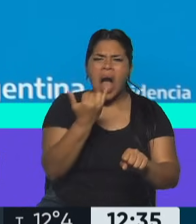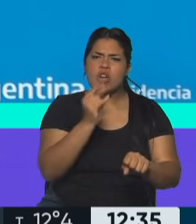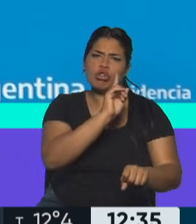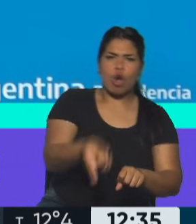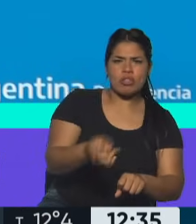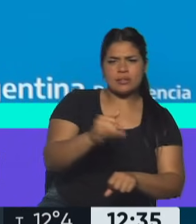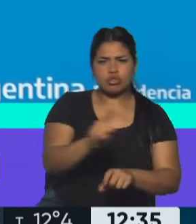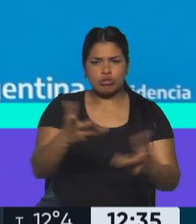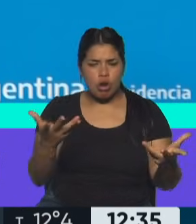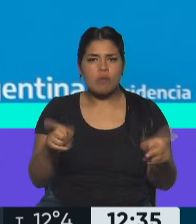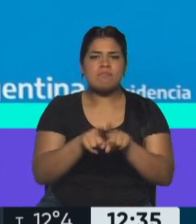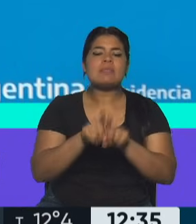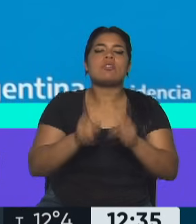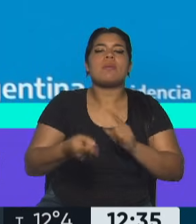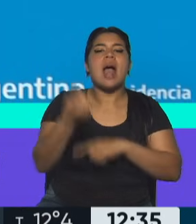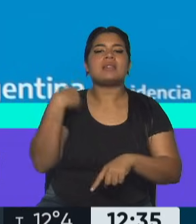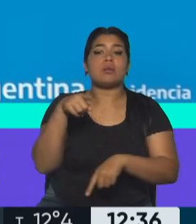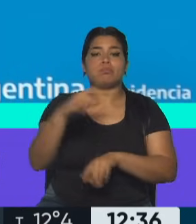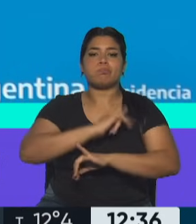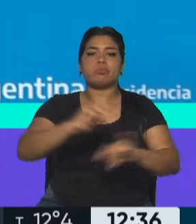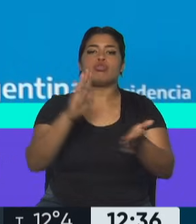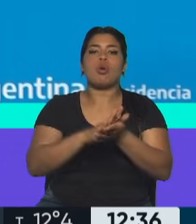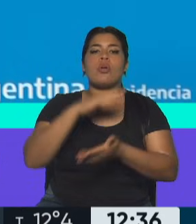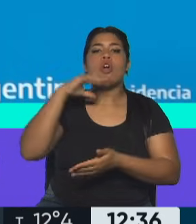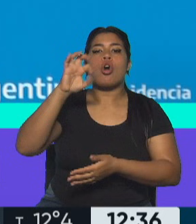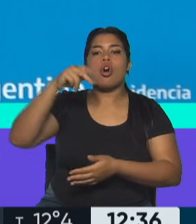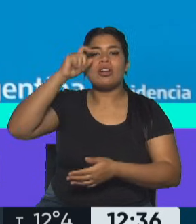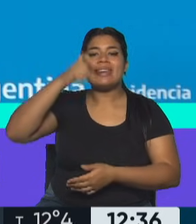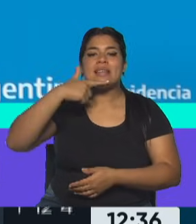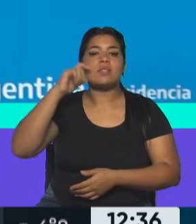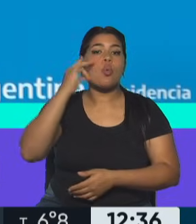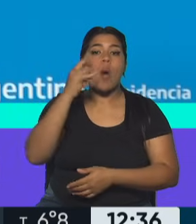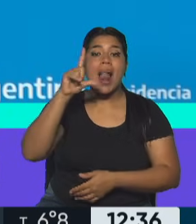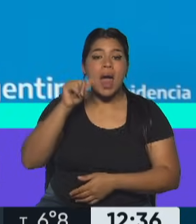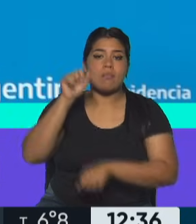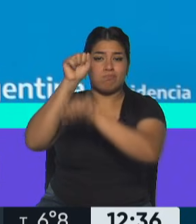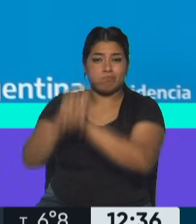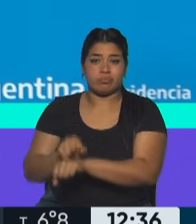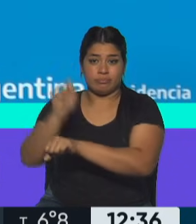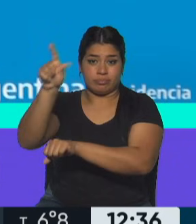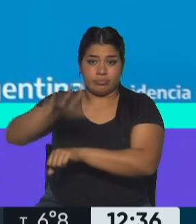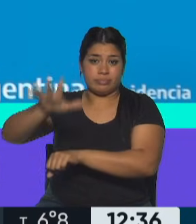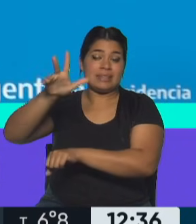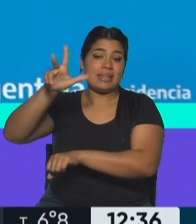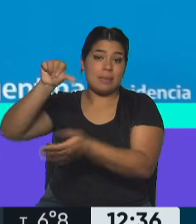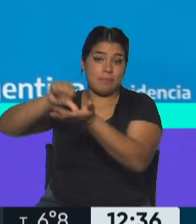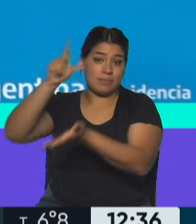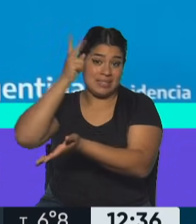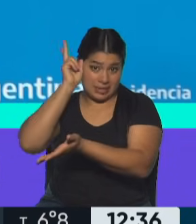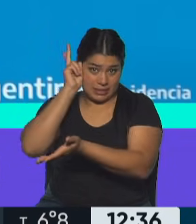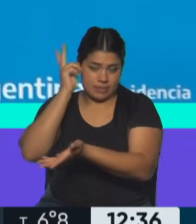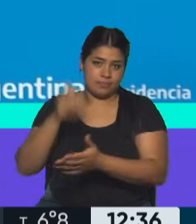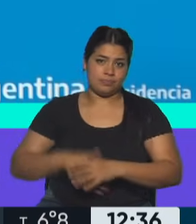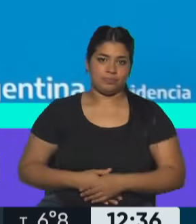ayer, que se hizo de Jones Guala, que está preso en Chile por un acto delictivo, un acto vandálico. Muchas